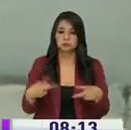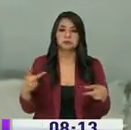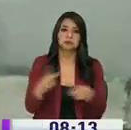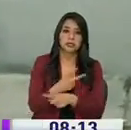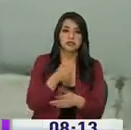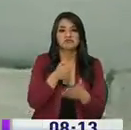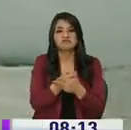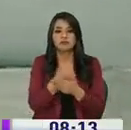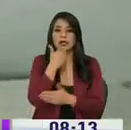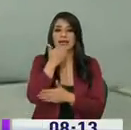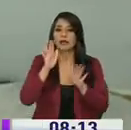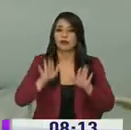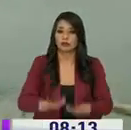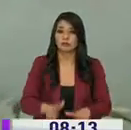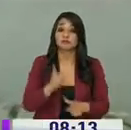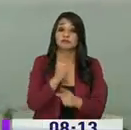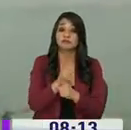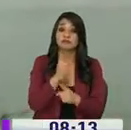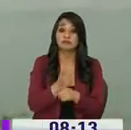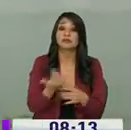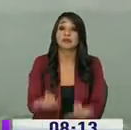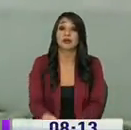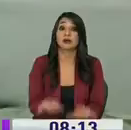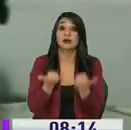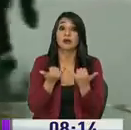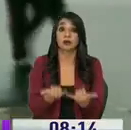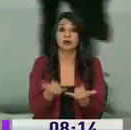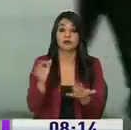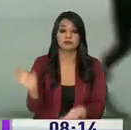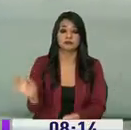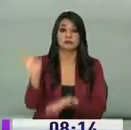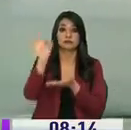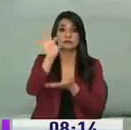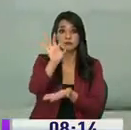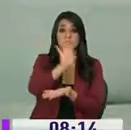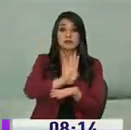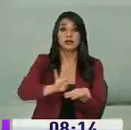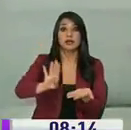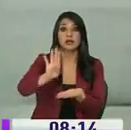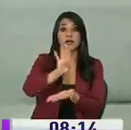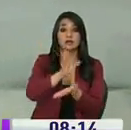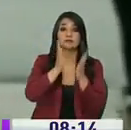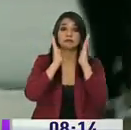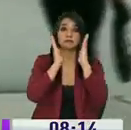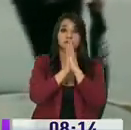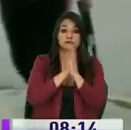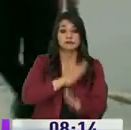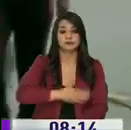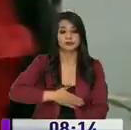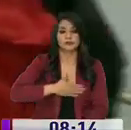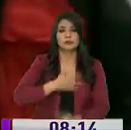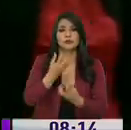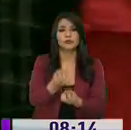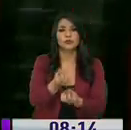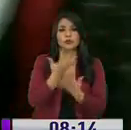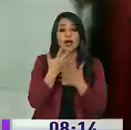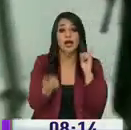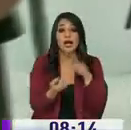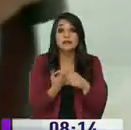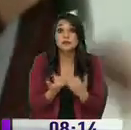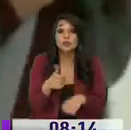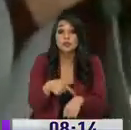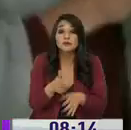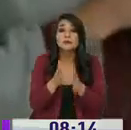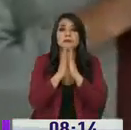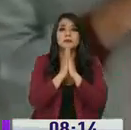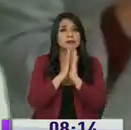de tránsito, para lo cual entonces vamos a hablar con uno de los representantes del barrio para que por favor nos comente hace cuánto ustedes